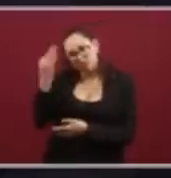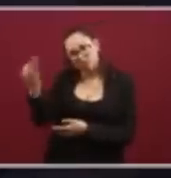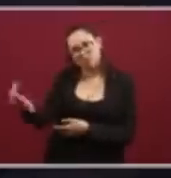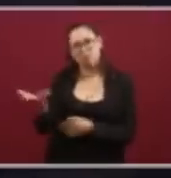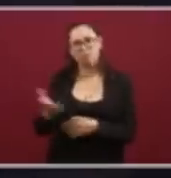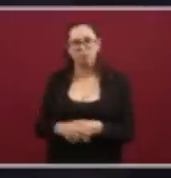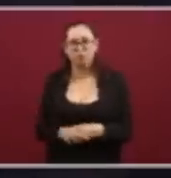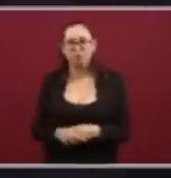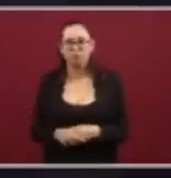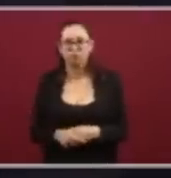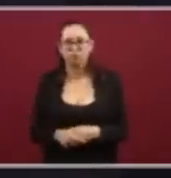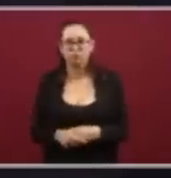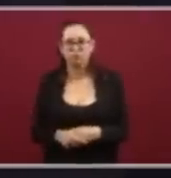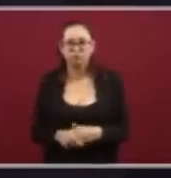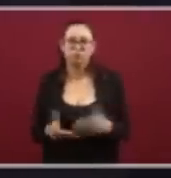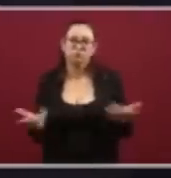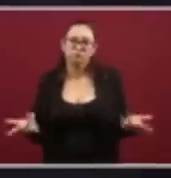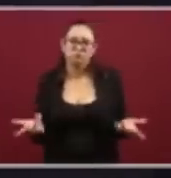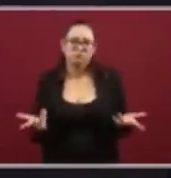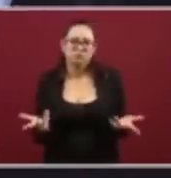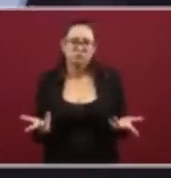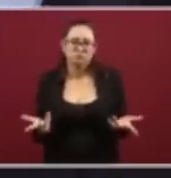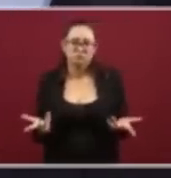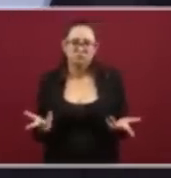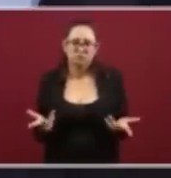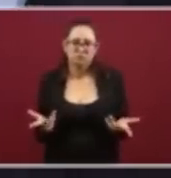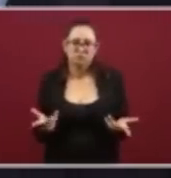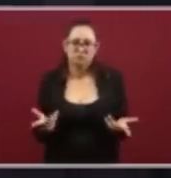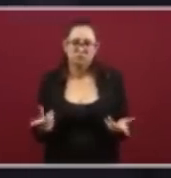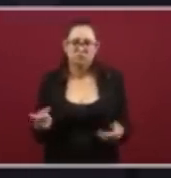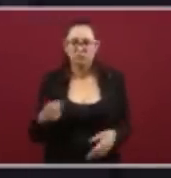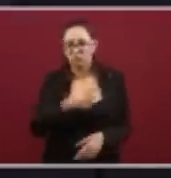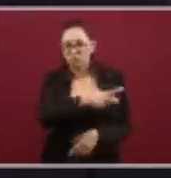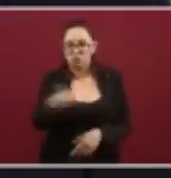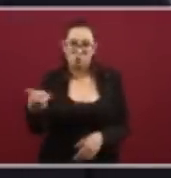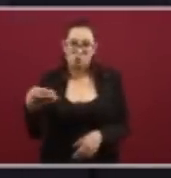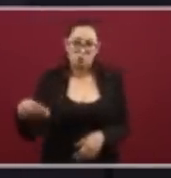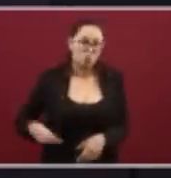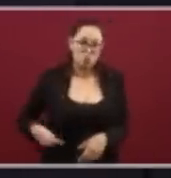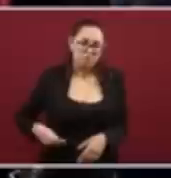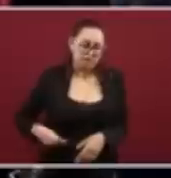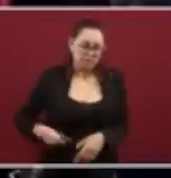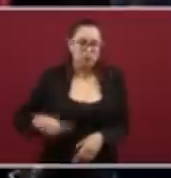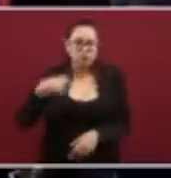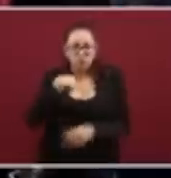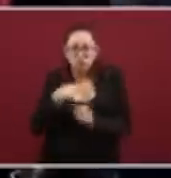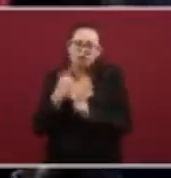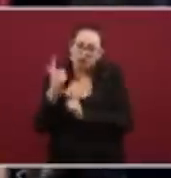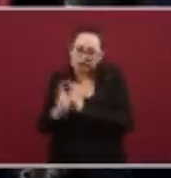y ya ven que no es culpa de ustedes es que yo no hablo de corrido